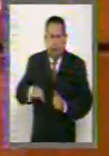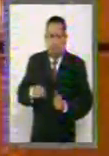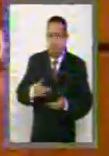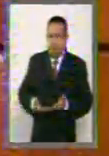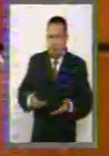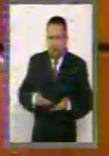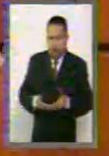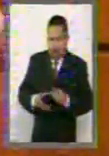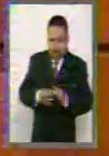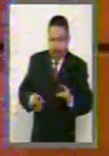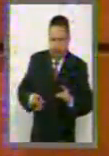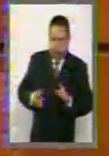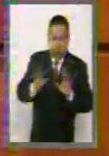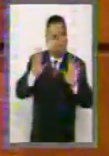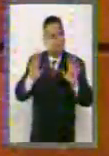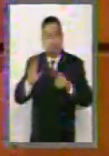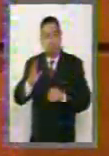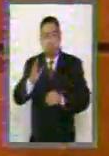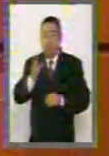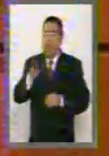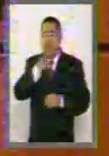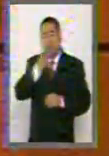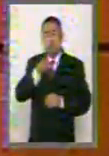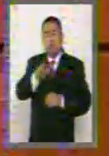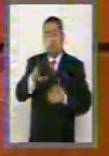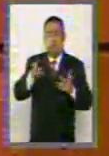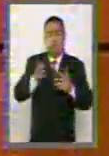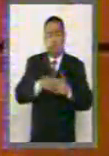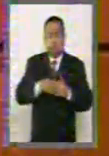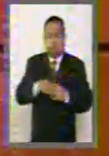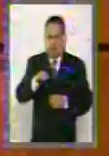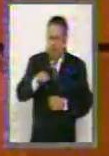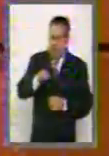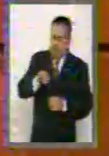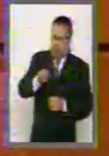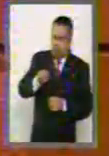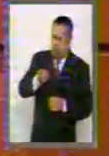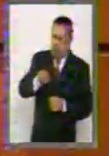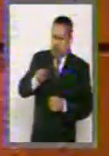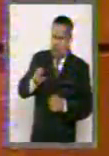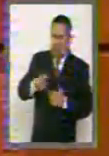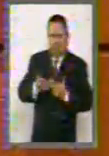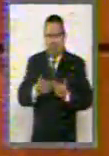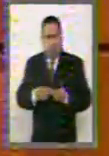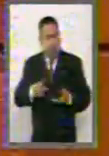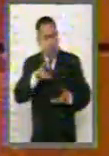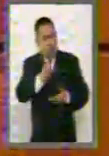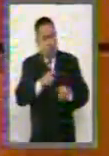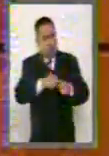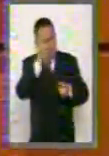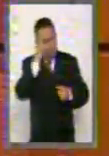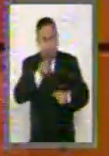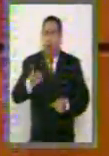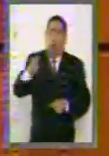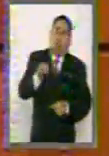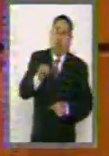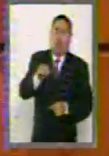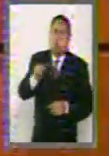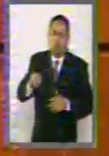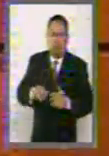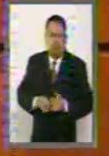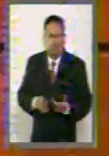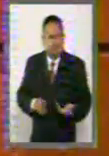ahora, ya hasta se nos diagnosticó de misóginos por ir en contra de este dictamen. No hay nada